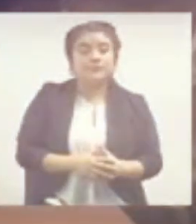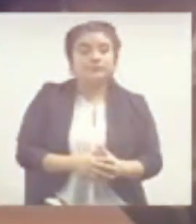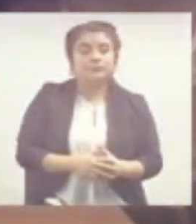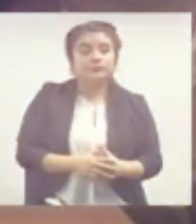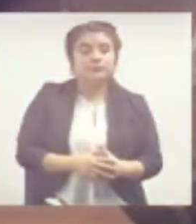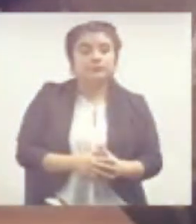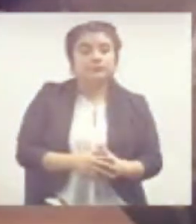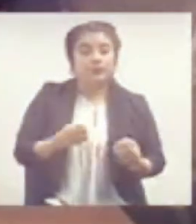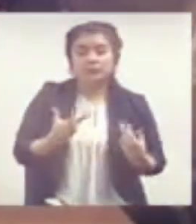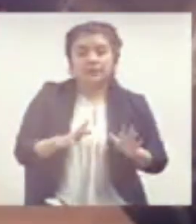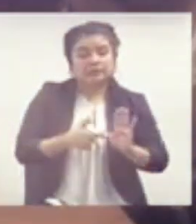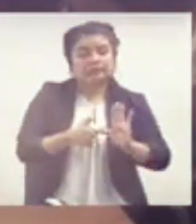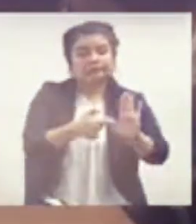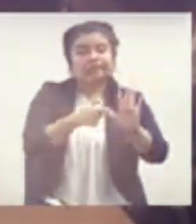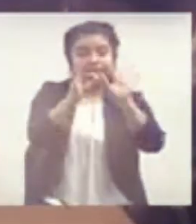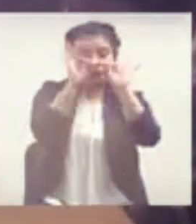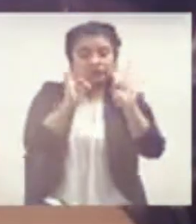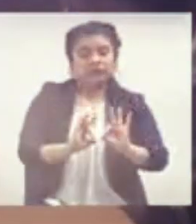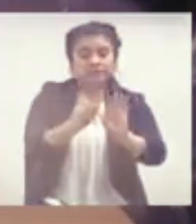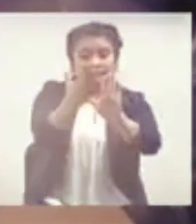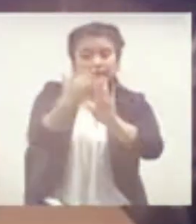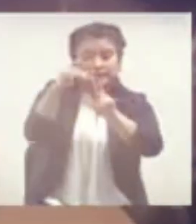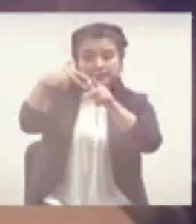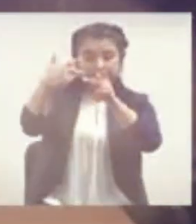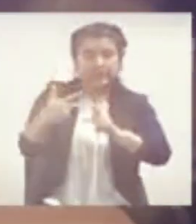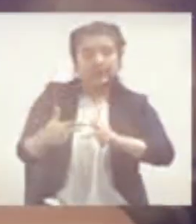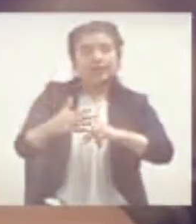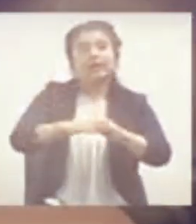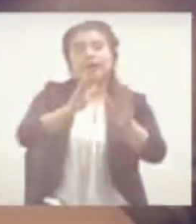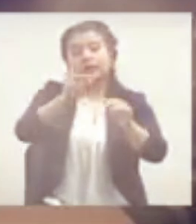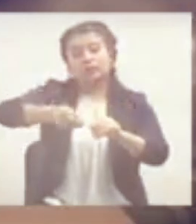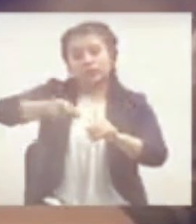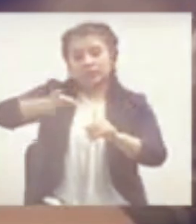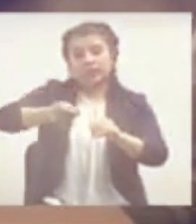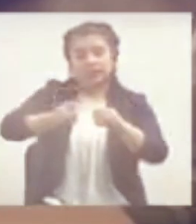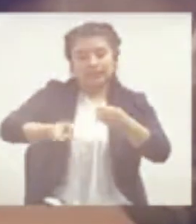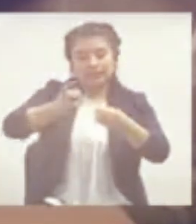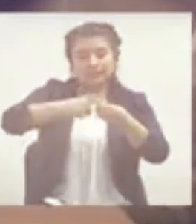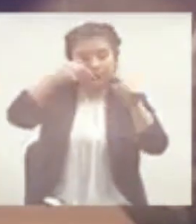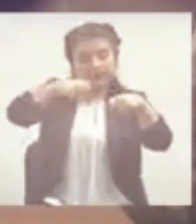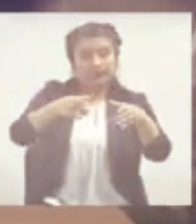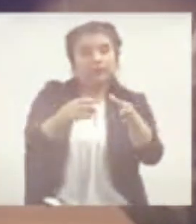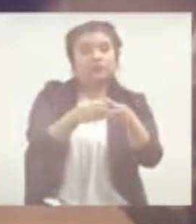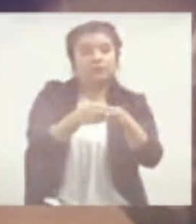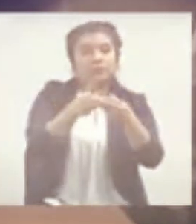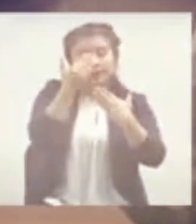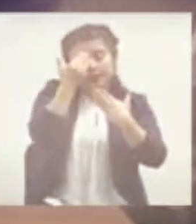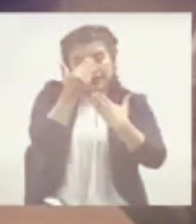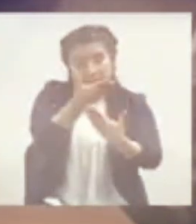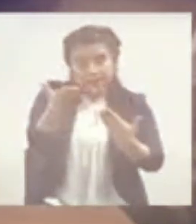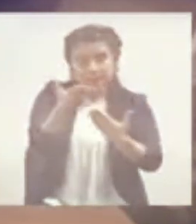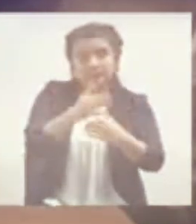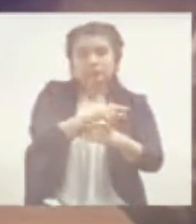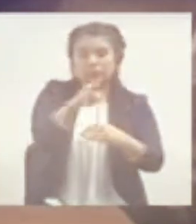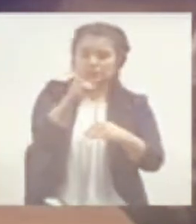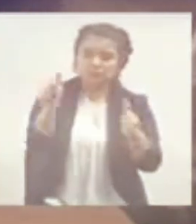ya dada de forma presencial y de forma virtual a los señores integrantes de la comisión, donde pues les agradecemos estar